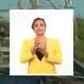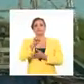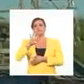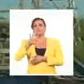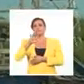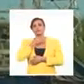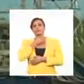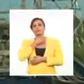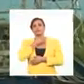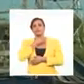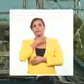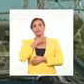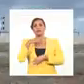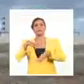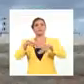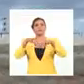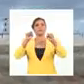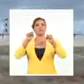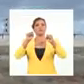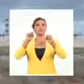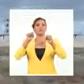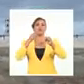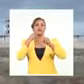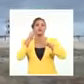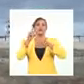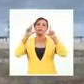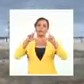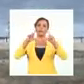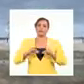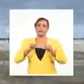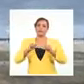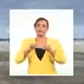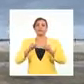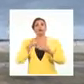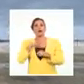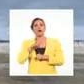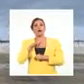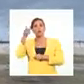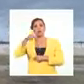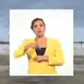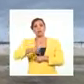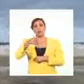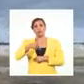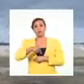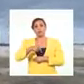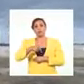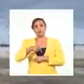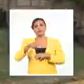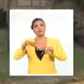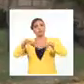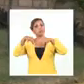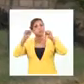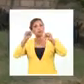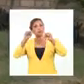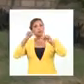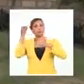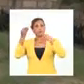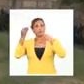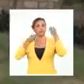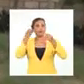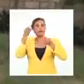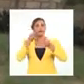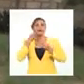enero, los tiempos de afectaciones disminuyeron y para este jueves el déficit estimado